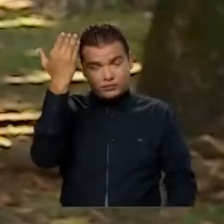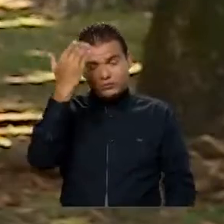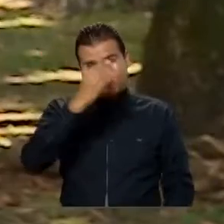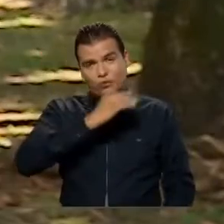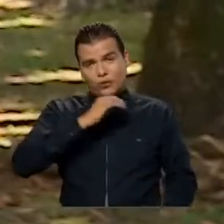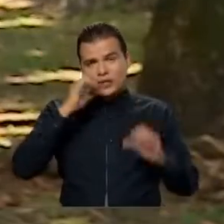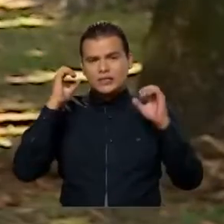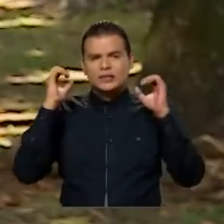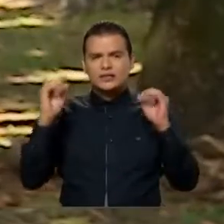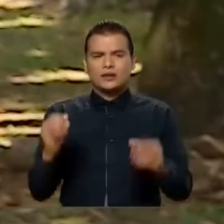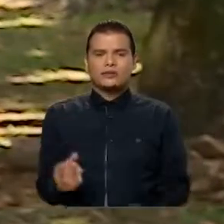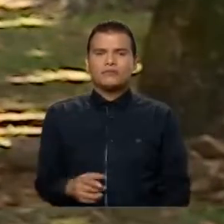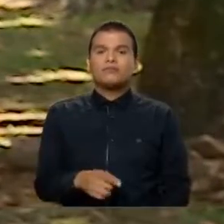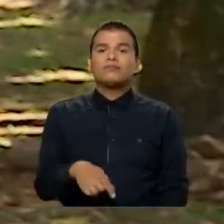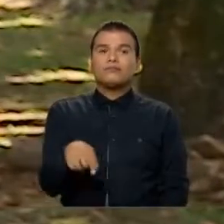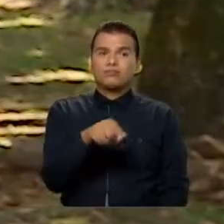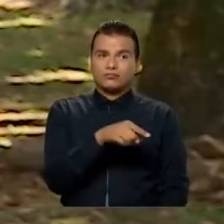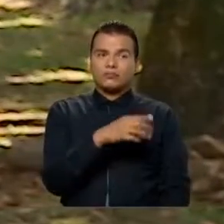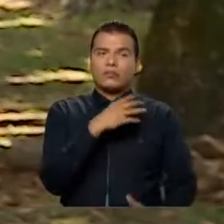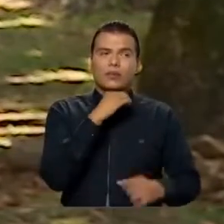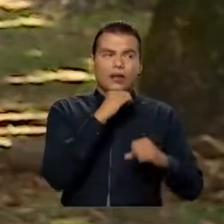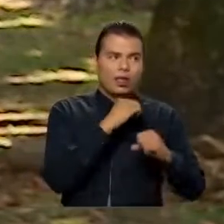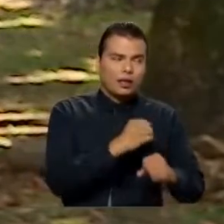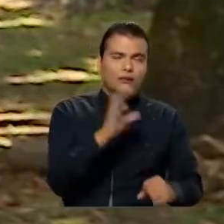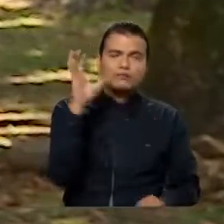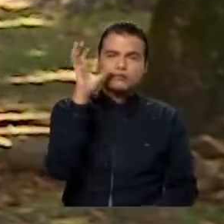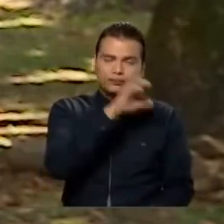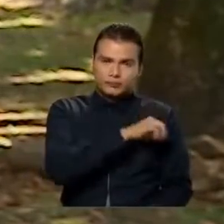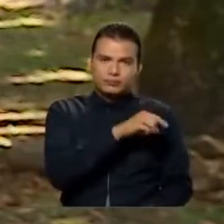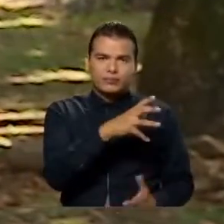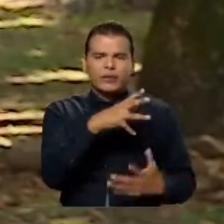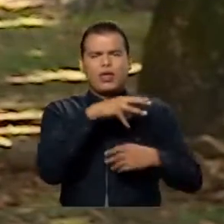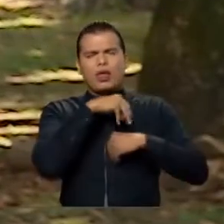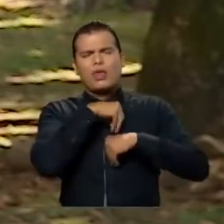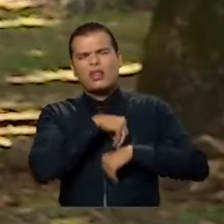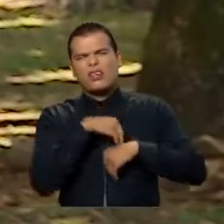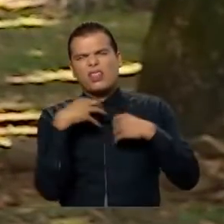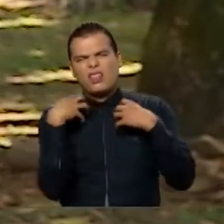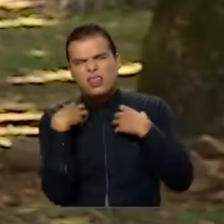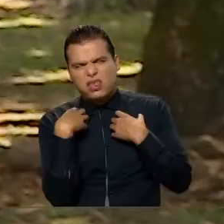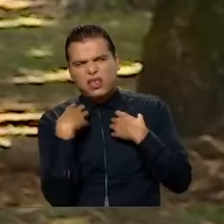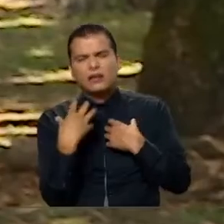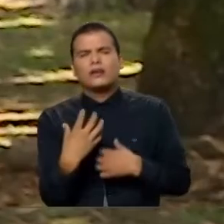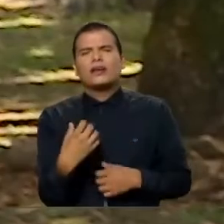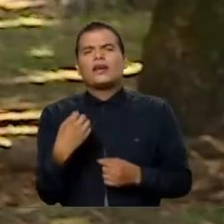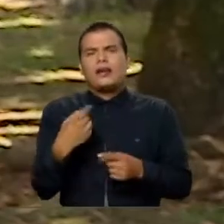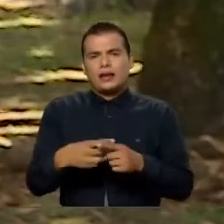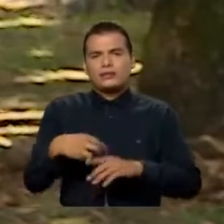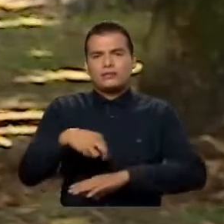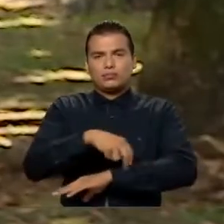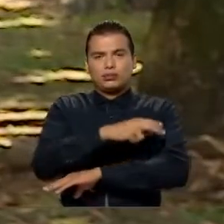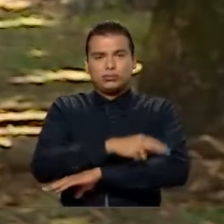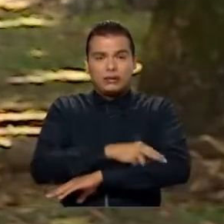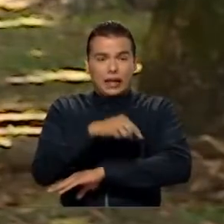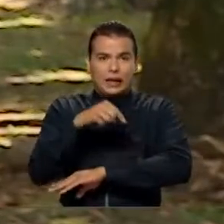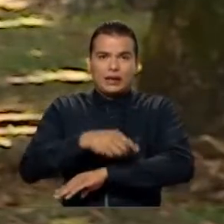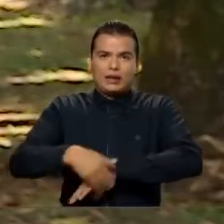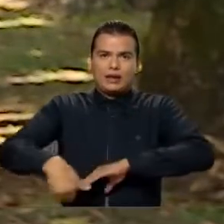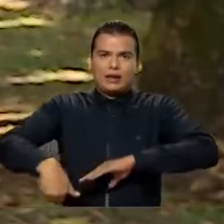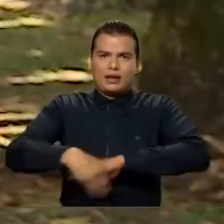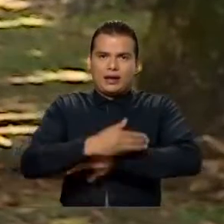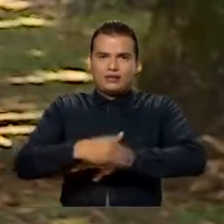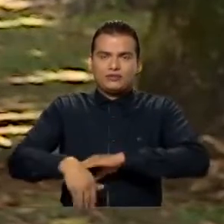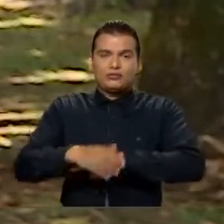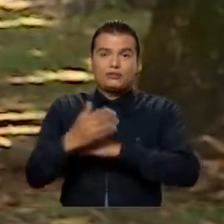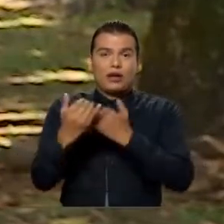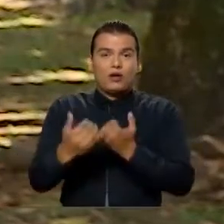La calle fue testigo de su pasado. Ahora esas mismas calles los ven correr hacia un futuro totalmente distinto.